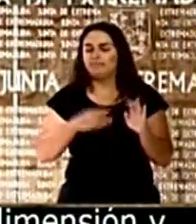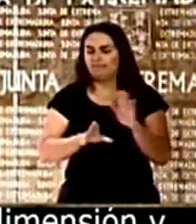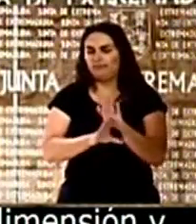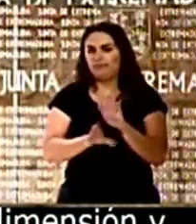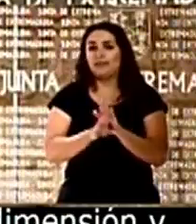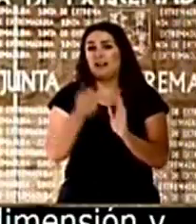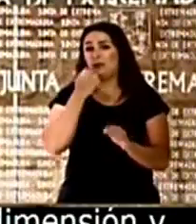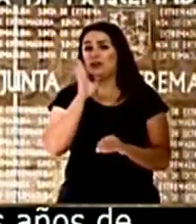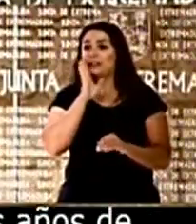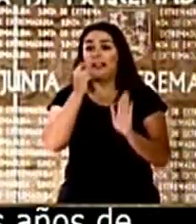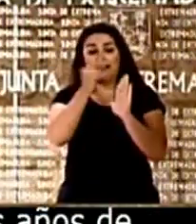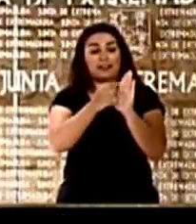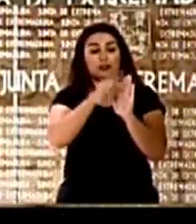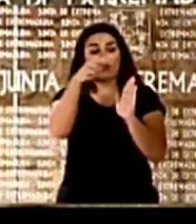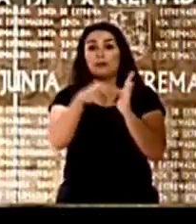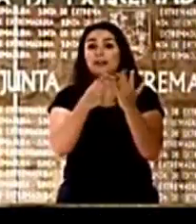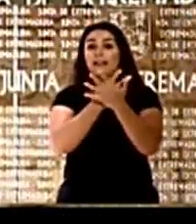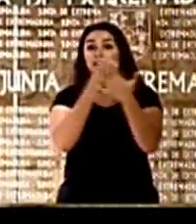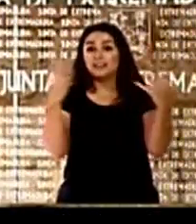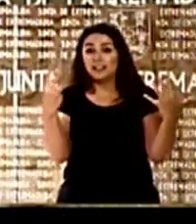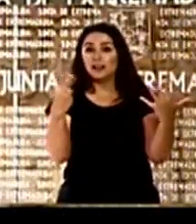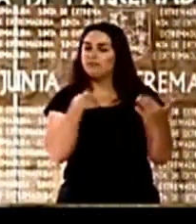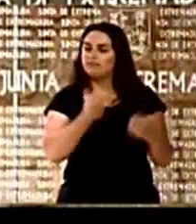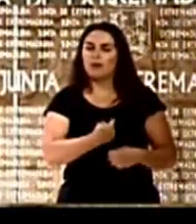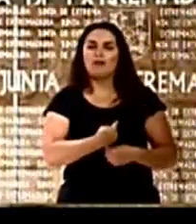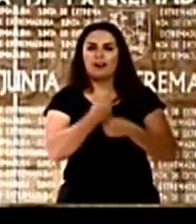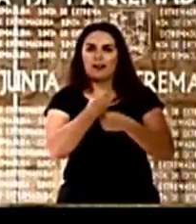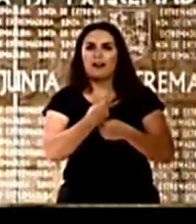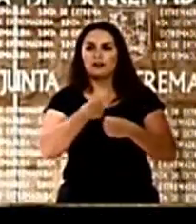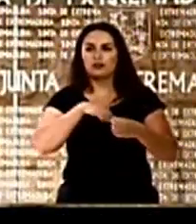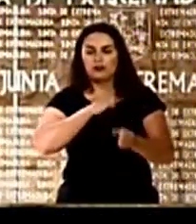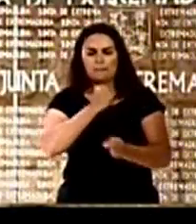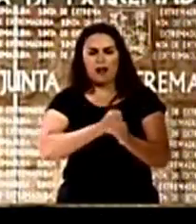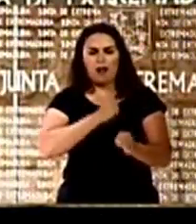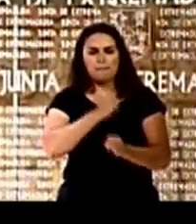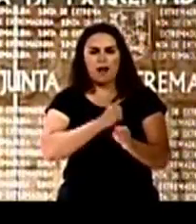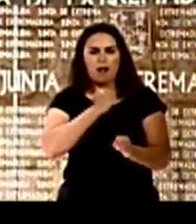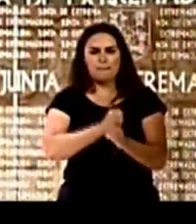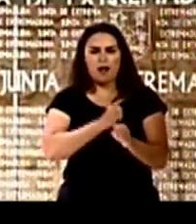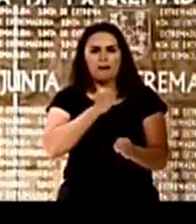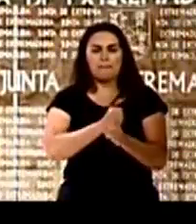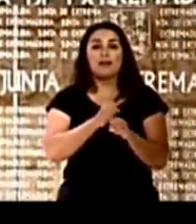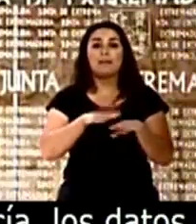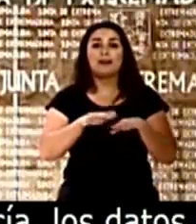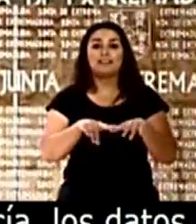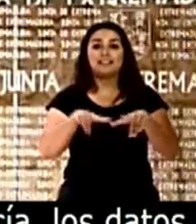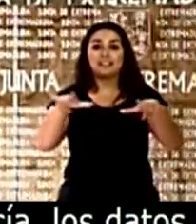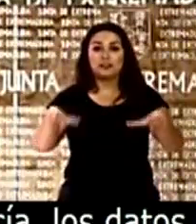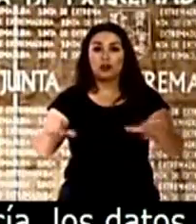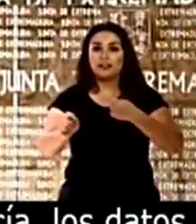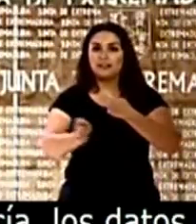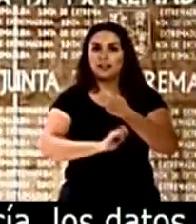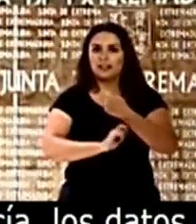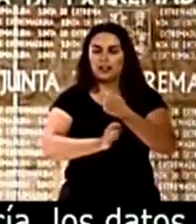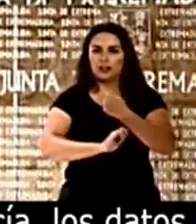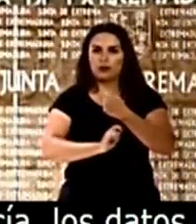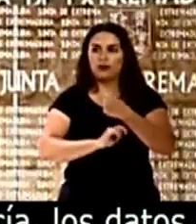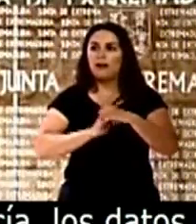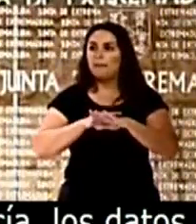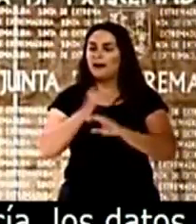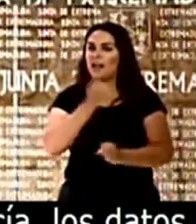decía, los datos del año 2017 nos obligan a trabajar más y mejor en un sector estratégico para